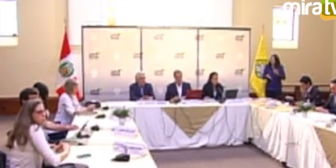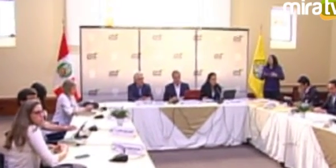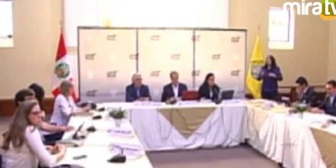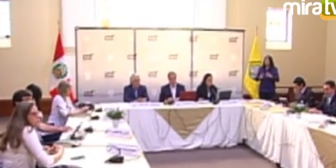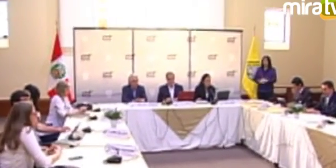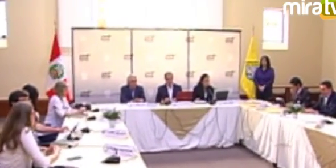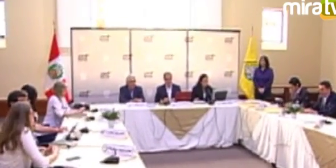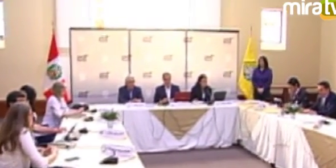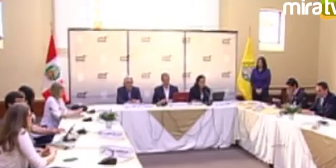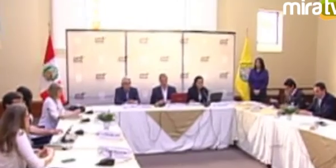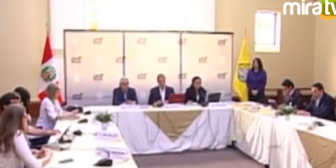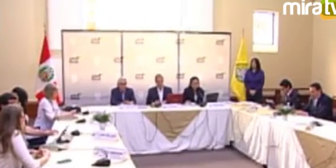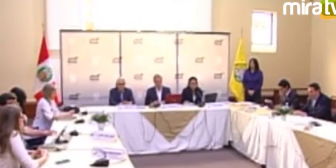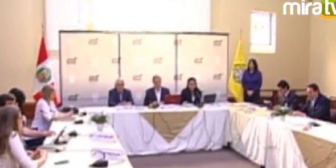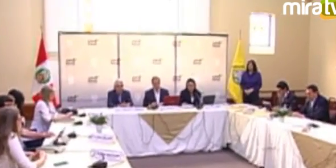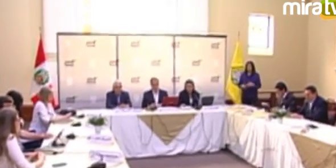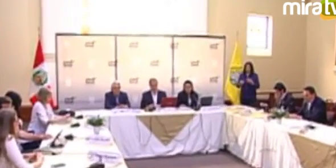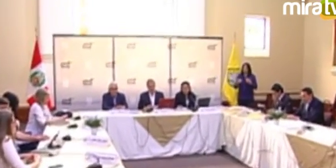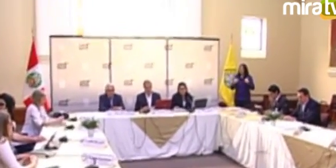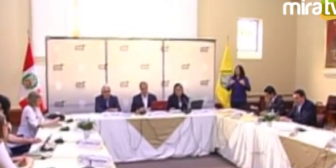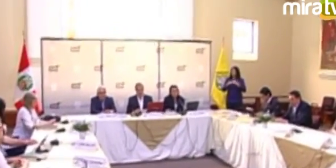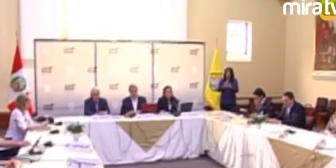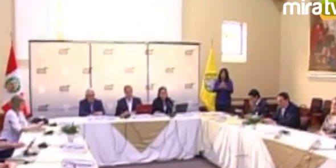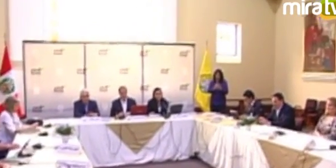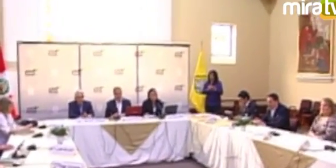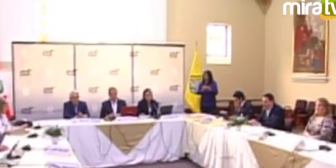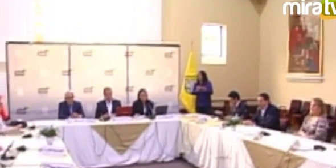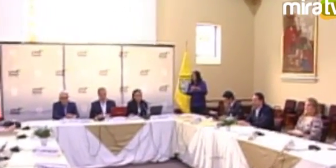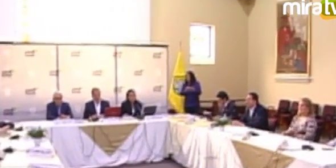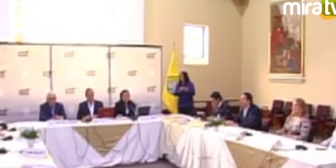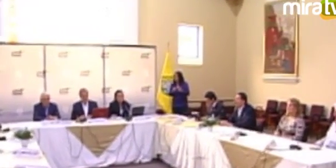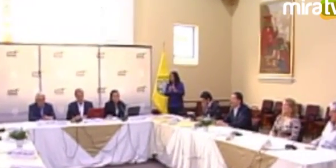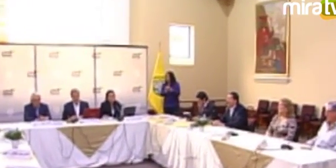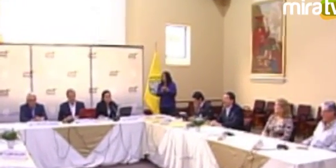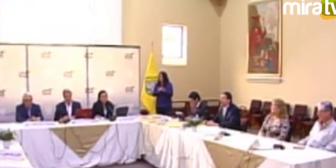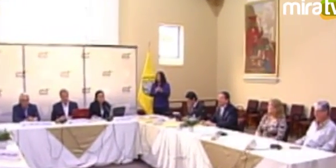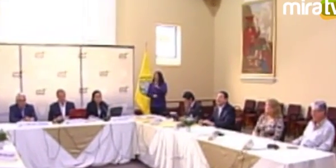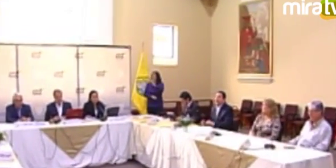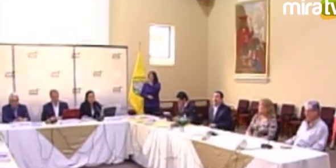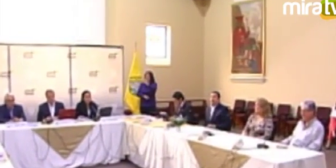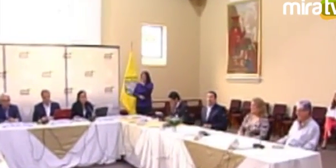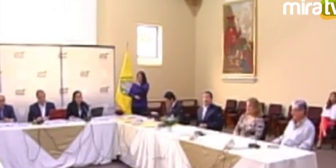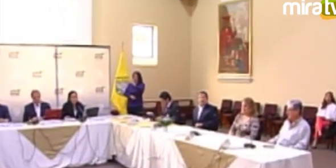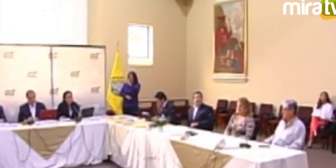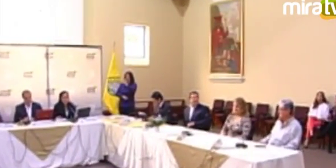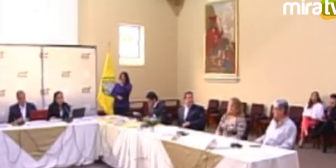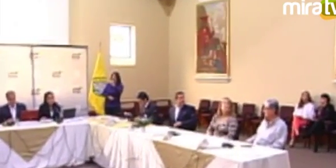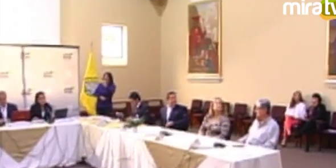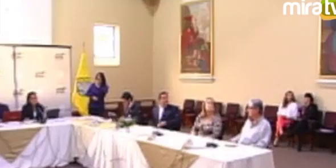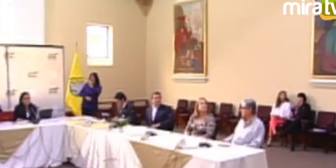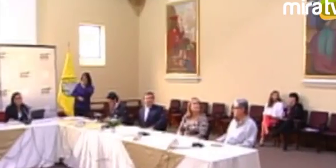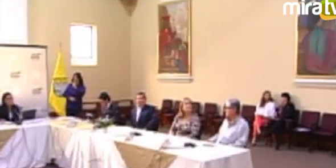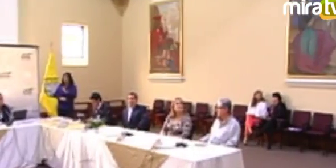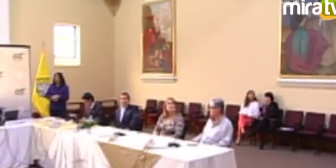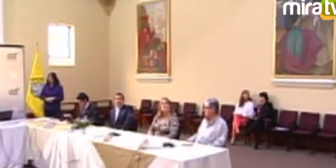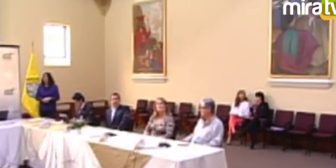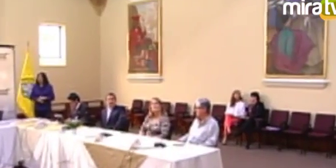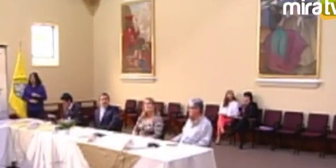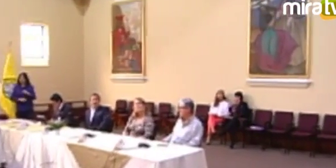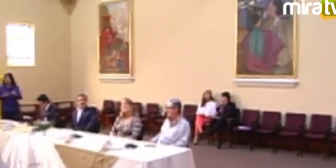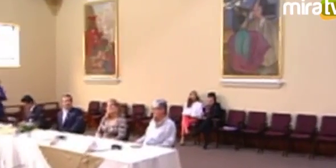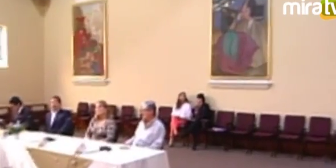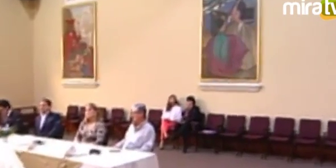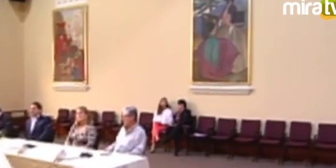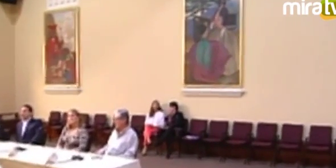observación. Tenemos una observación del SAT, que es el Servicio de